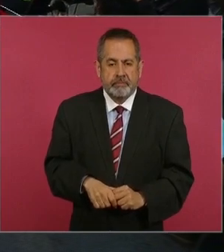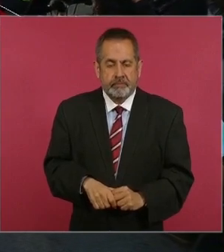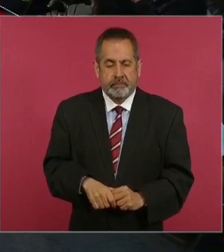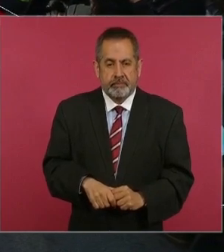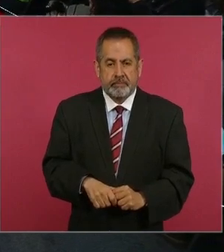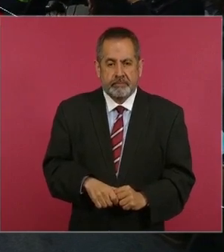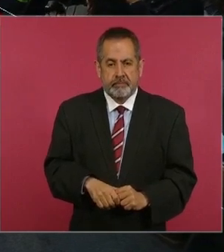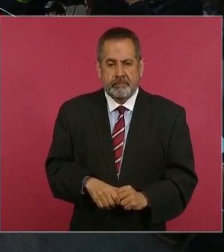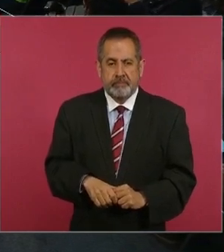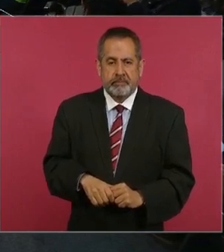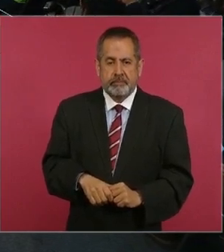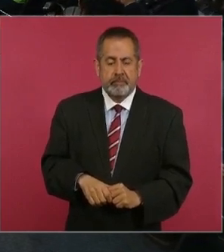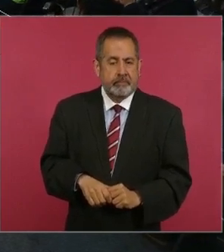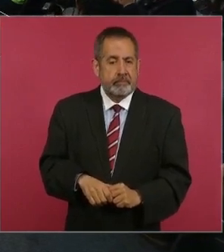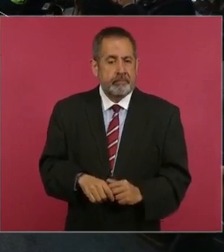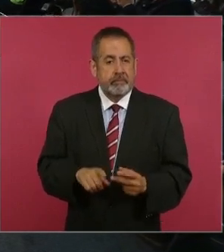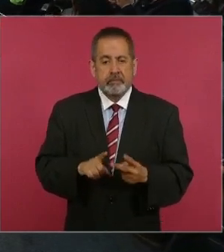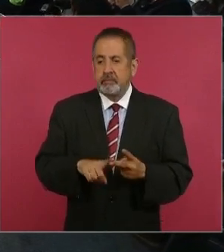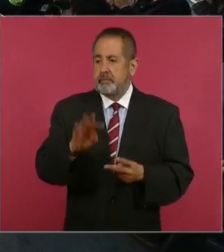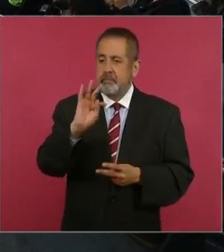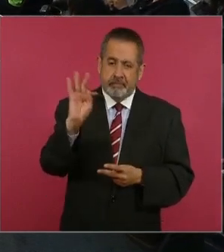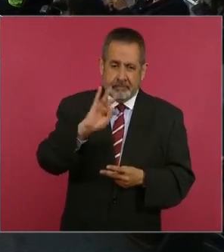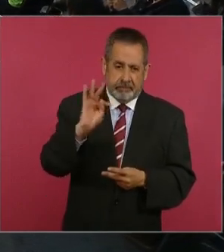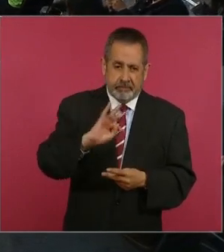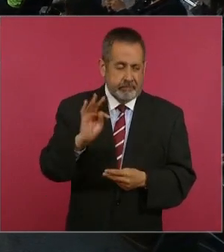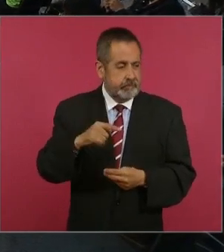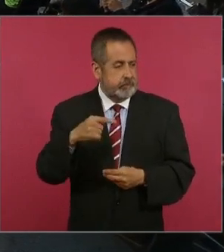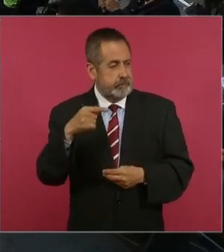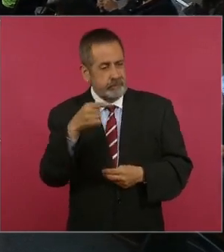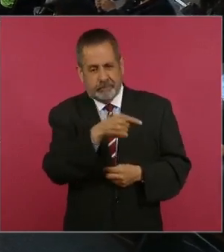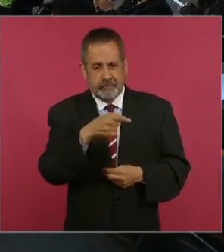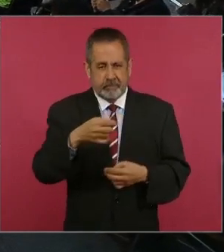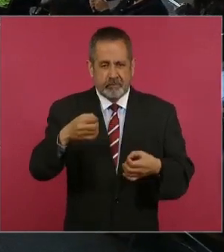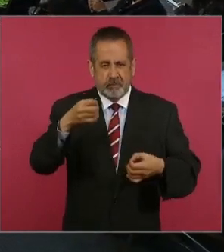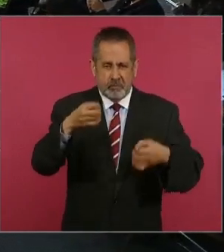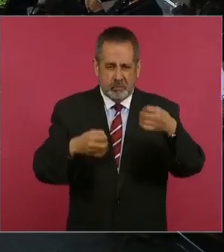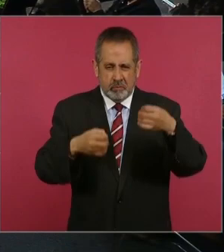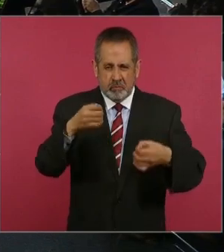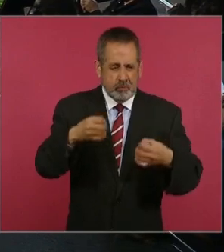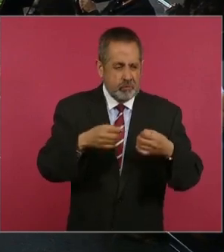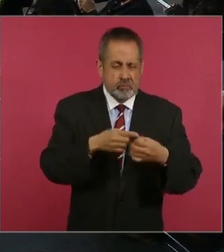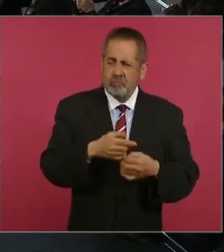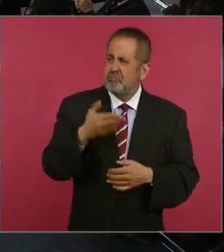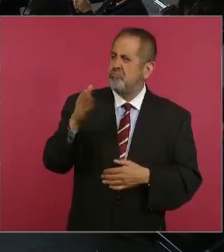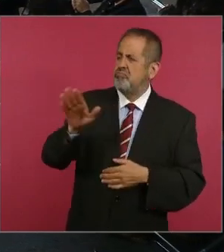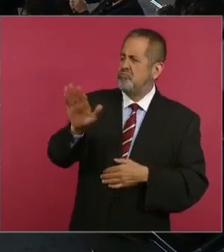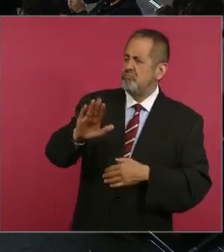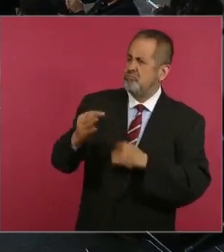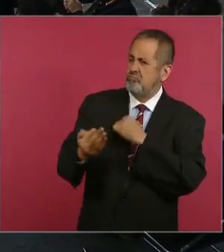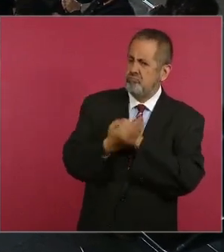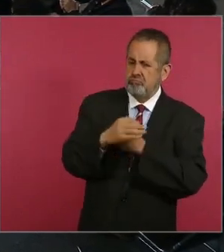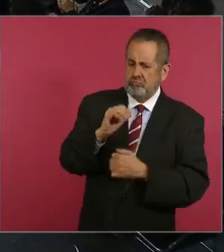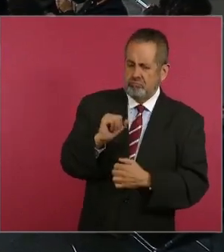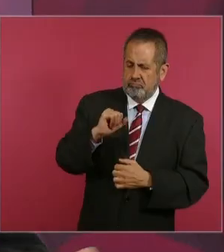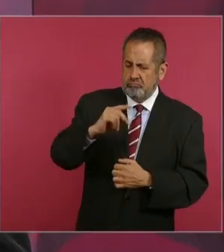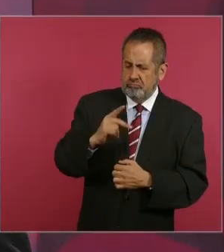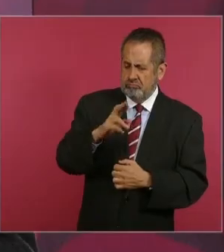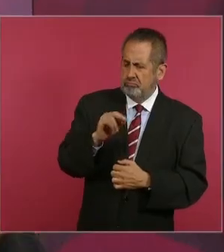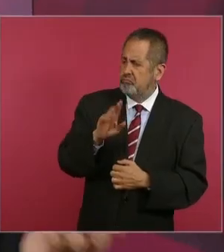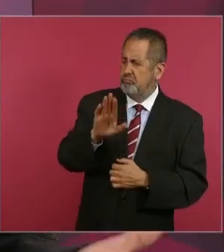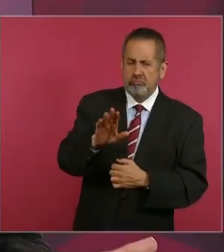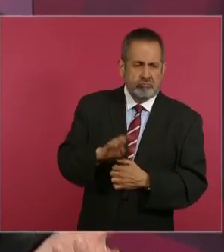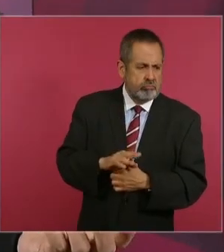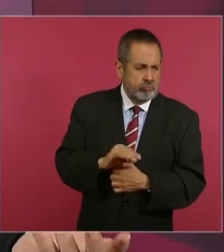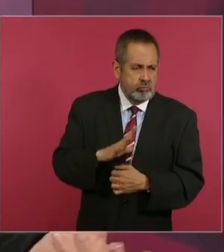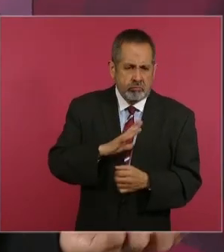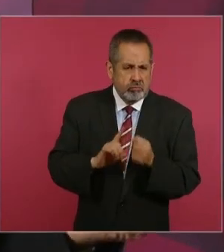eh si un juez presentó un Amparo no hay